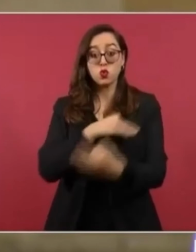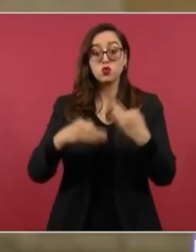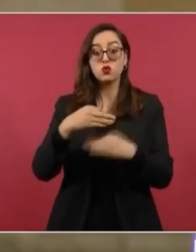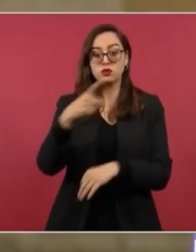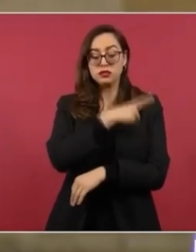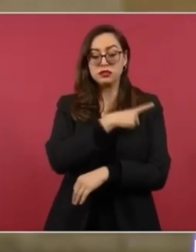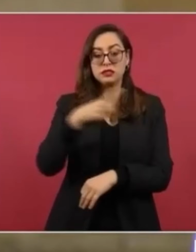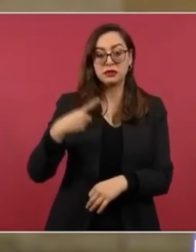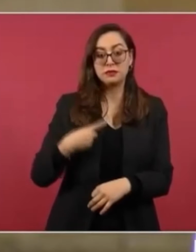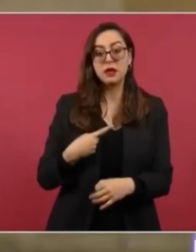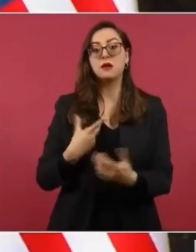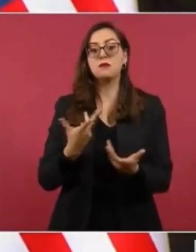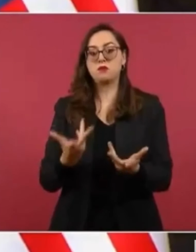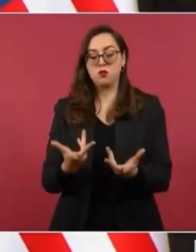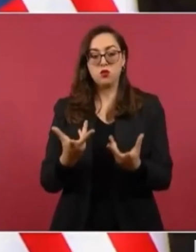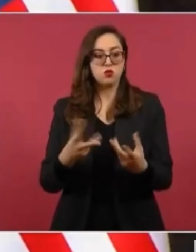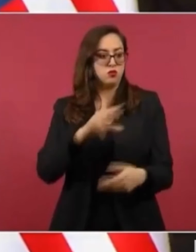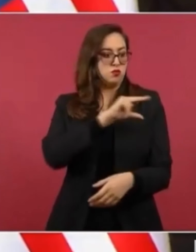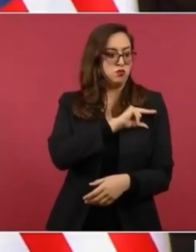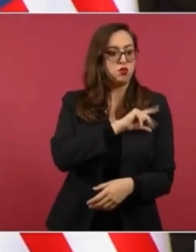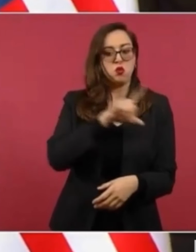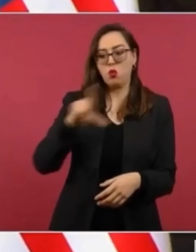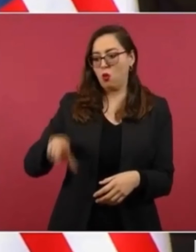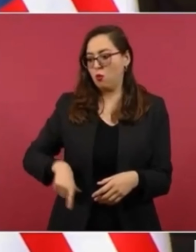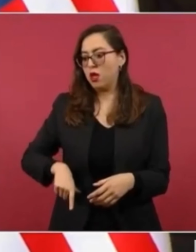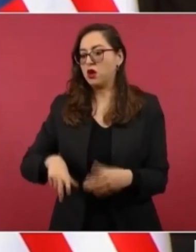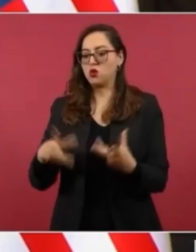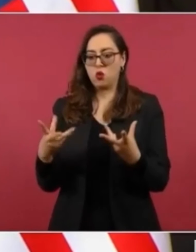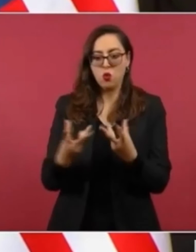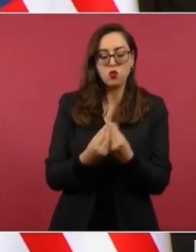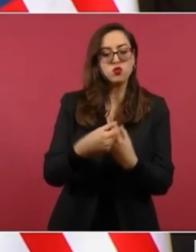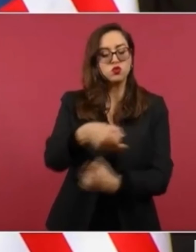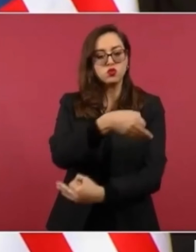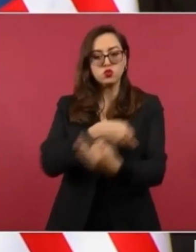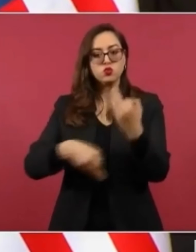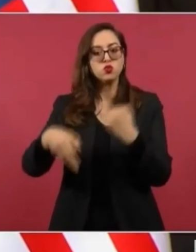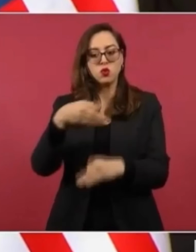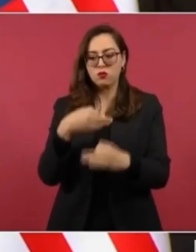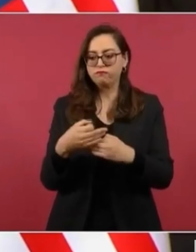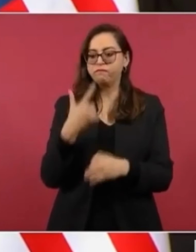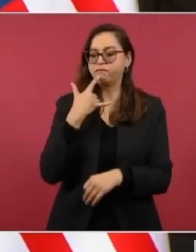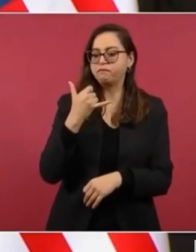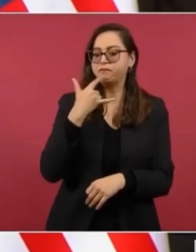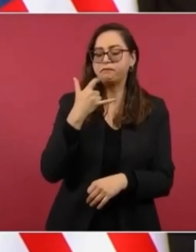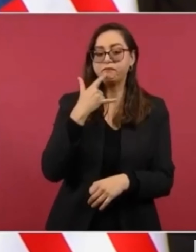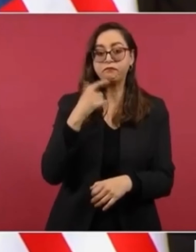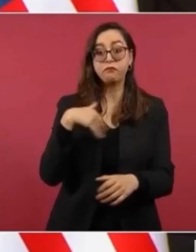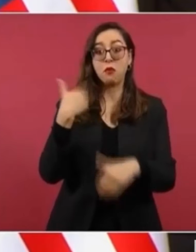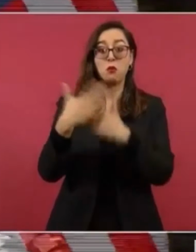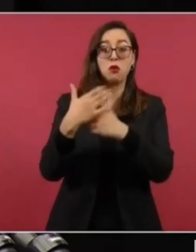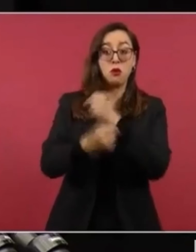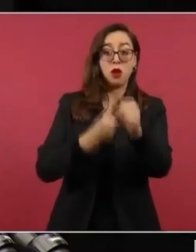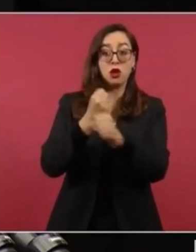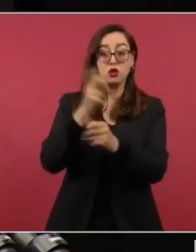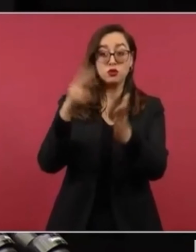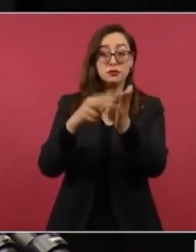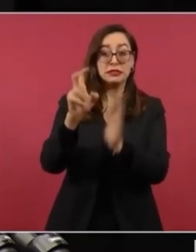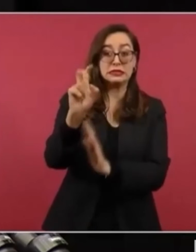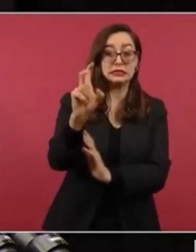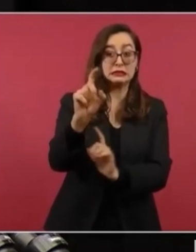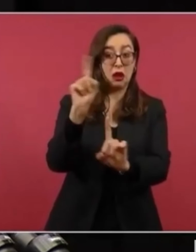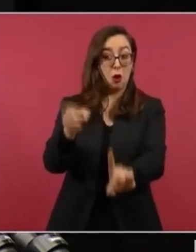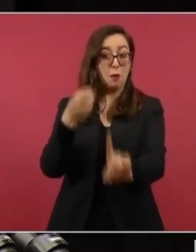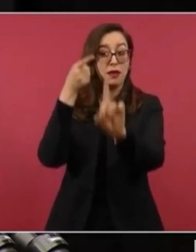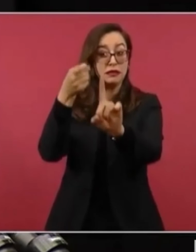climática. Los gobiernos y el sector privado deben trabajar de consuno para alcanzar los objetivos de 2030. Estos objetivos no